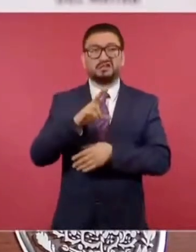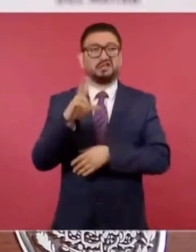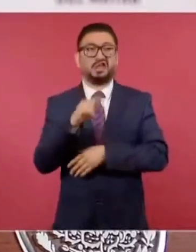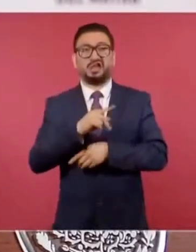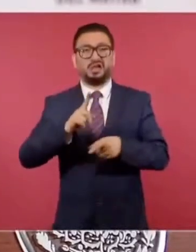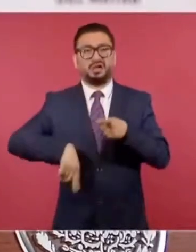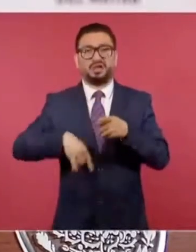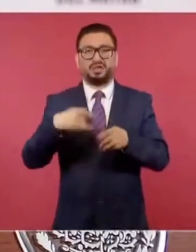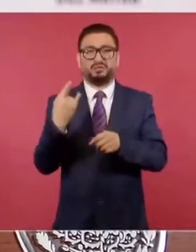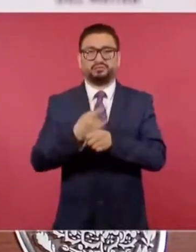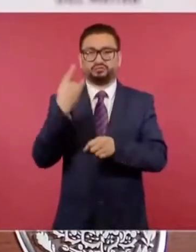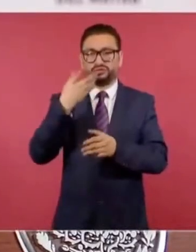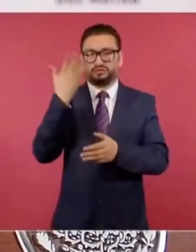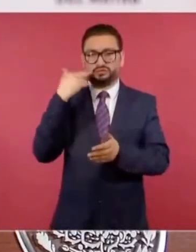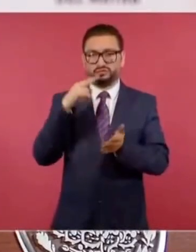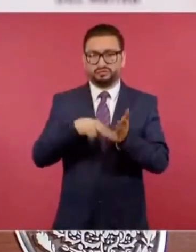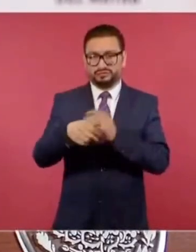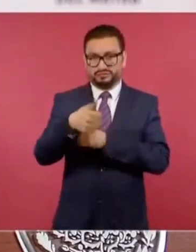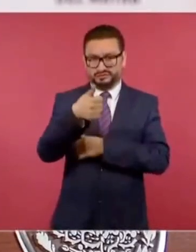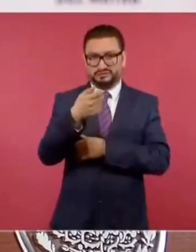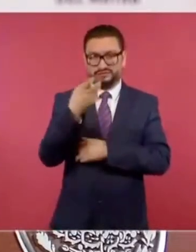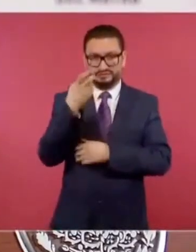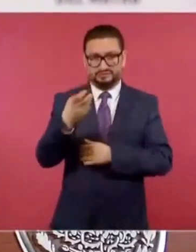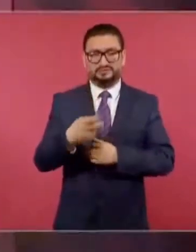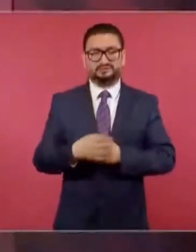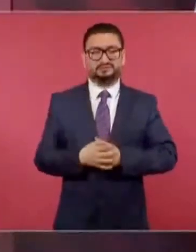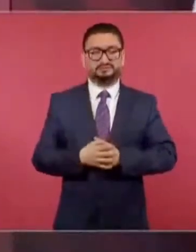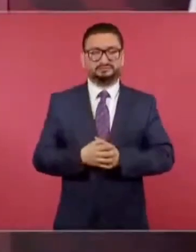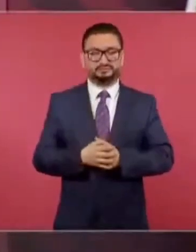del 2006,